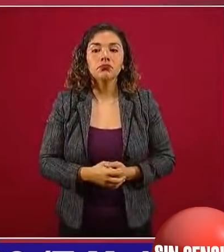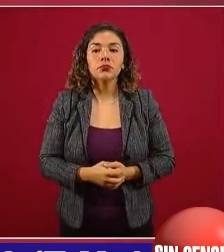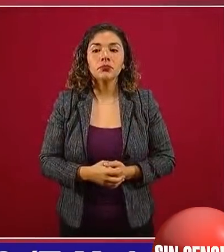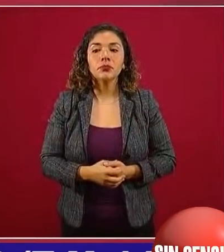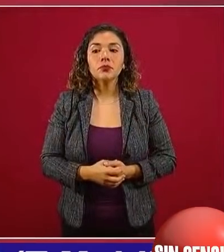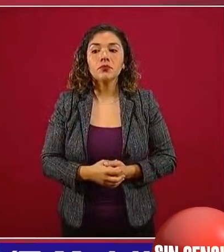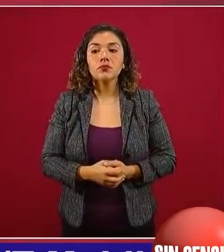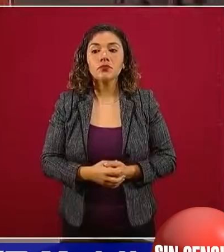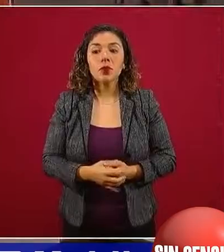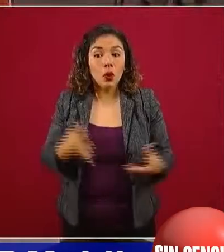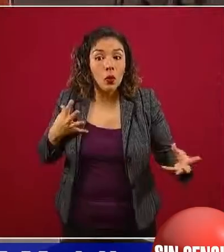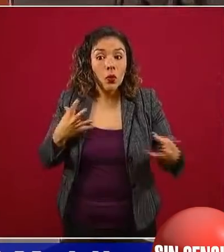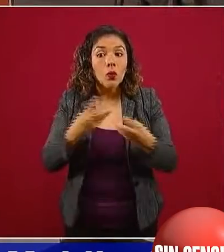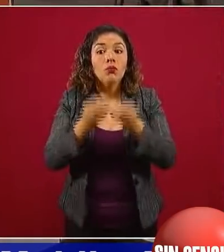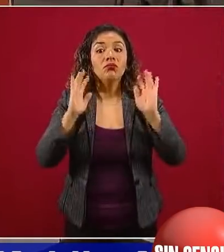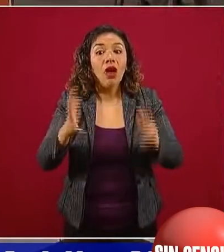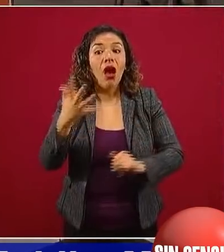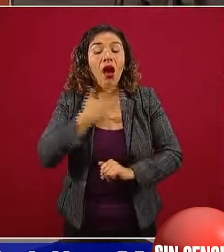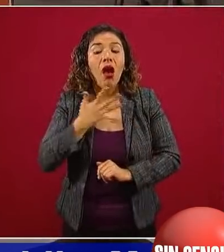Hemos acumulado